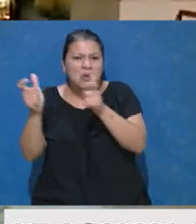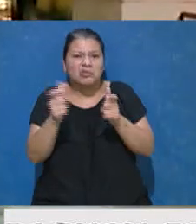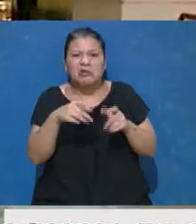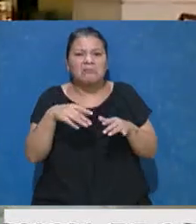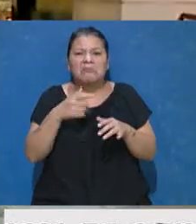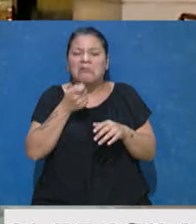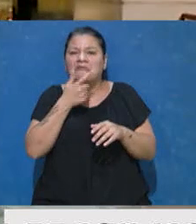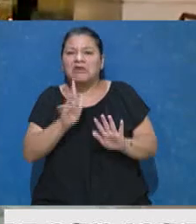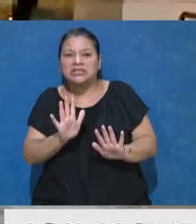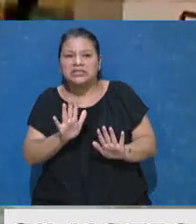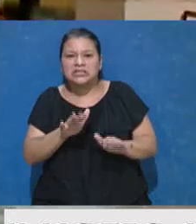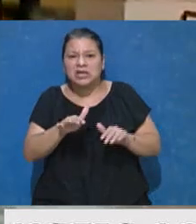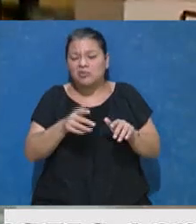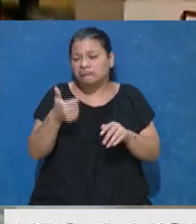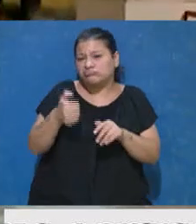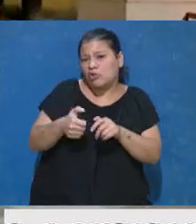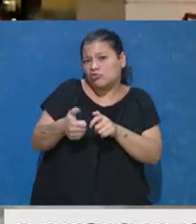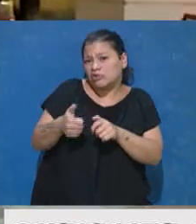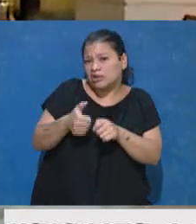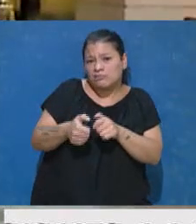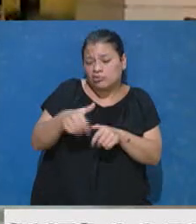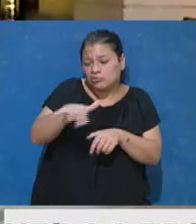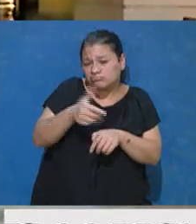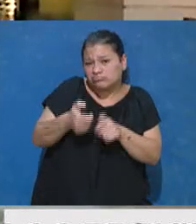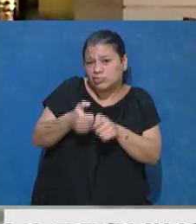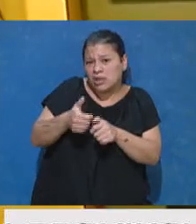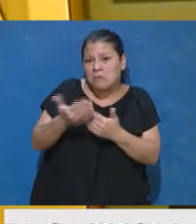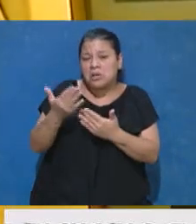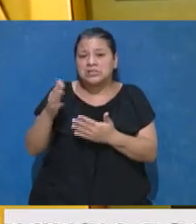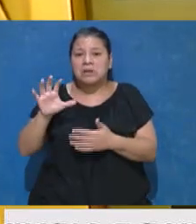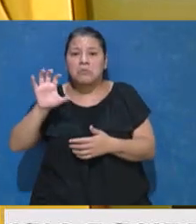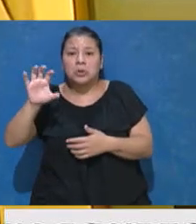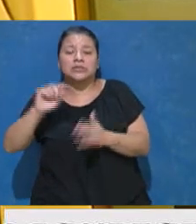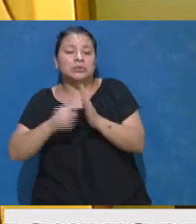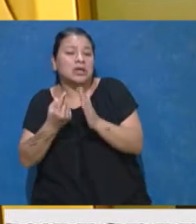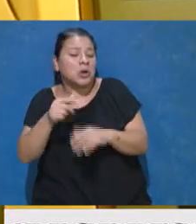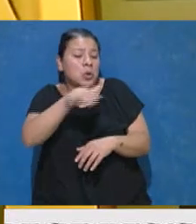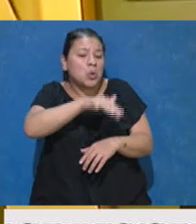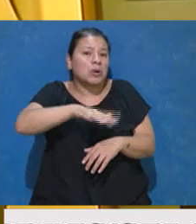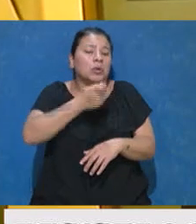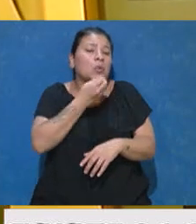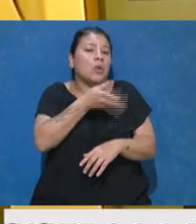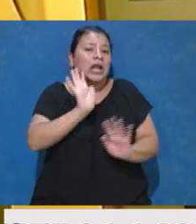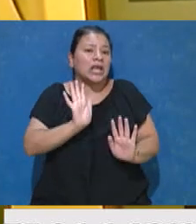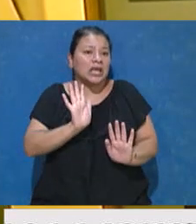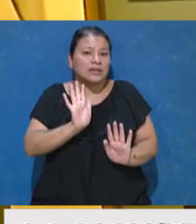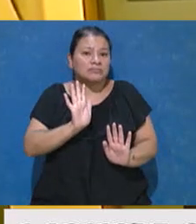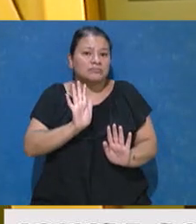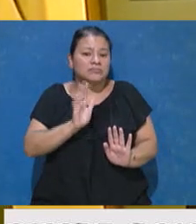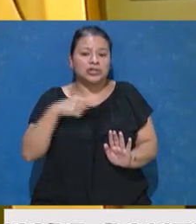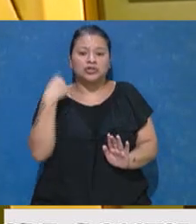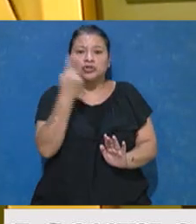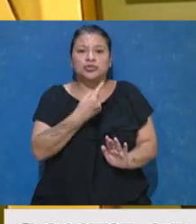ante una situación es un control remoto en un lugar que puede ser provincia buenos aires o en donde sea y hoy estamos a la merced